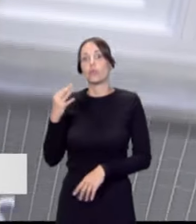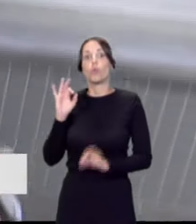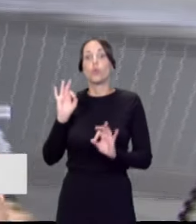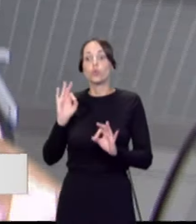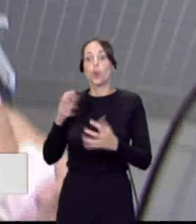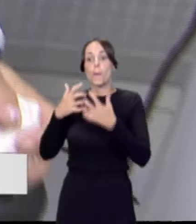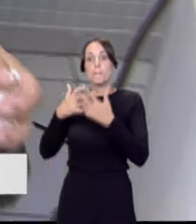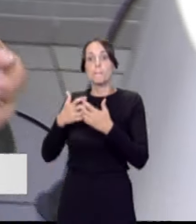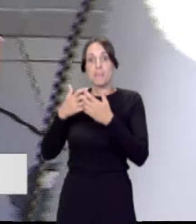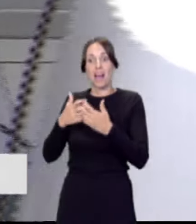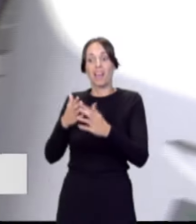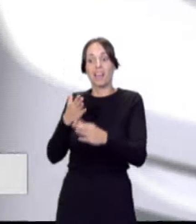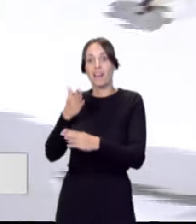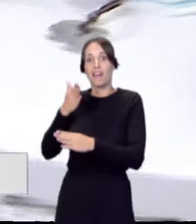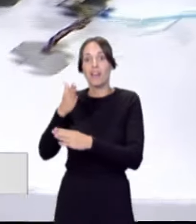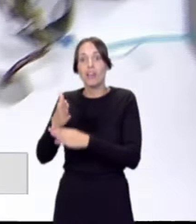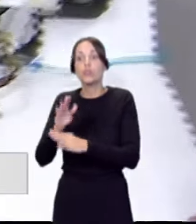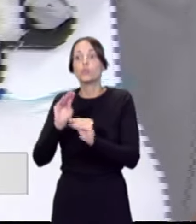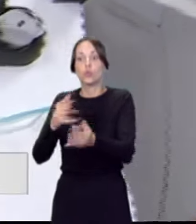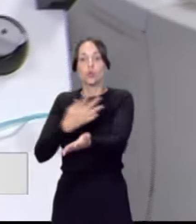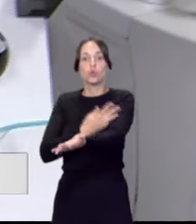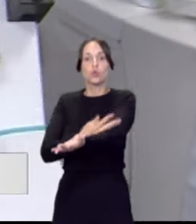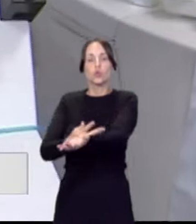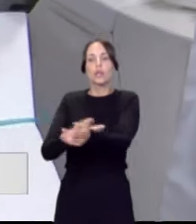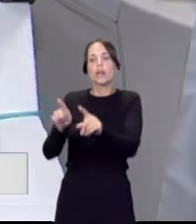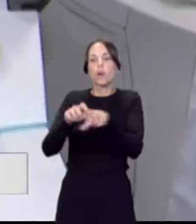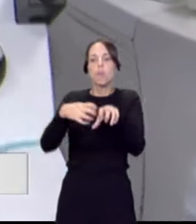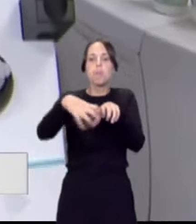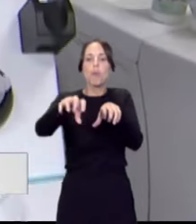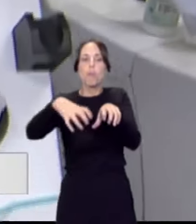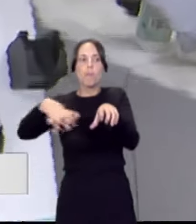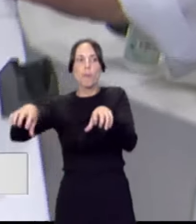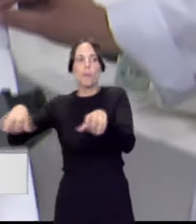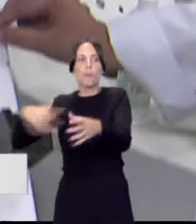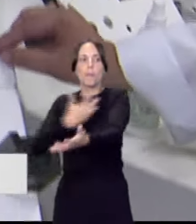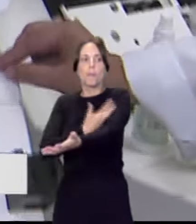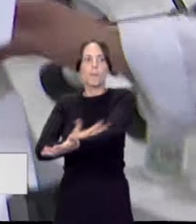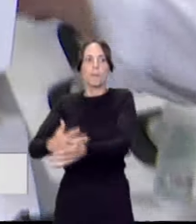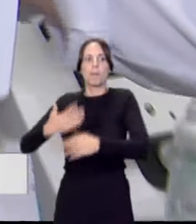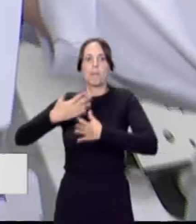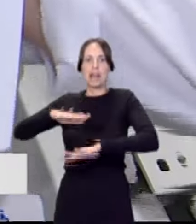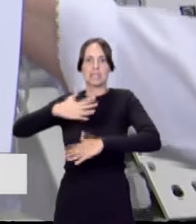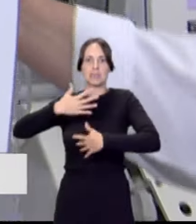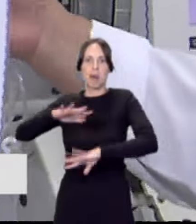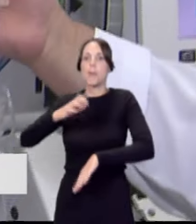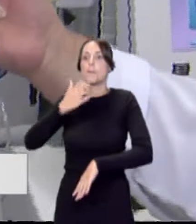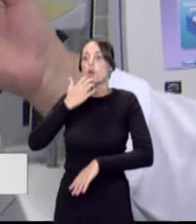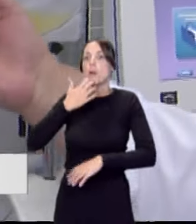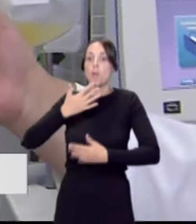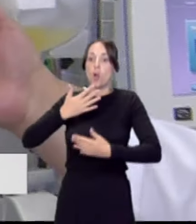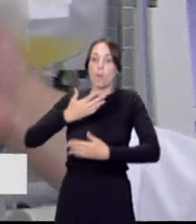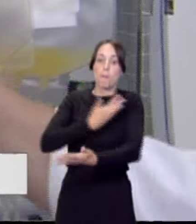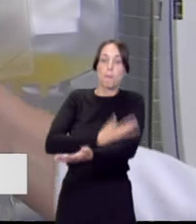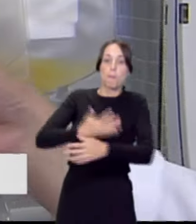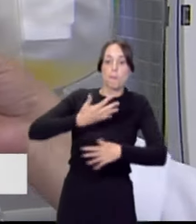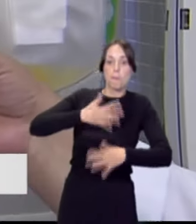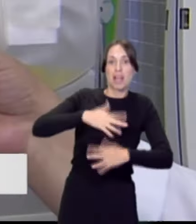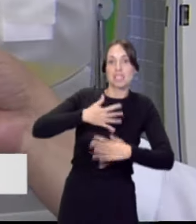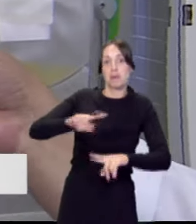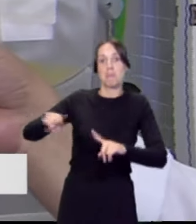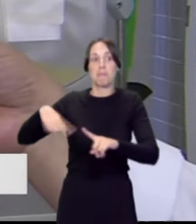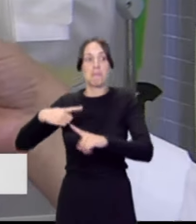que va a separar tus componentes sanguíneos, va a separar tu plasma, en este caso plasma, que puede ser plasma y plaquetas también, o en este